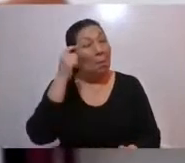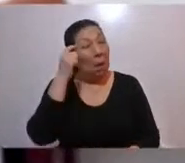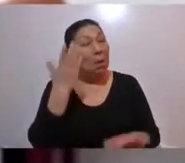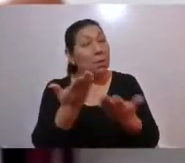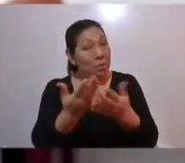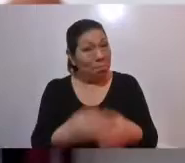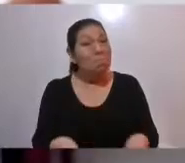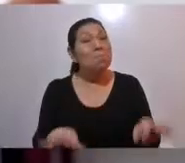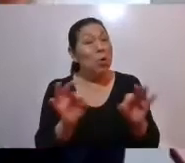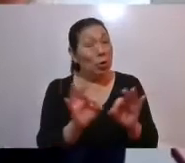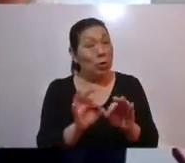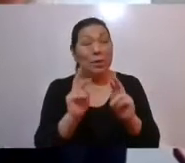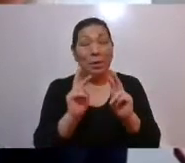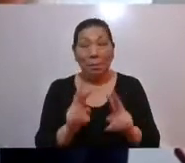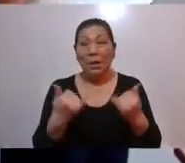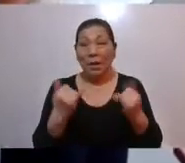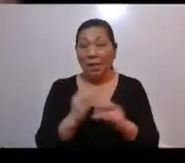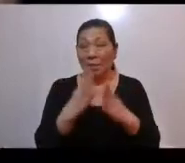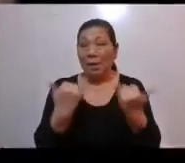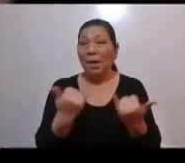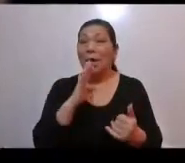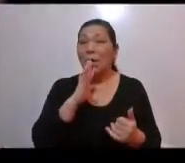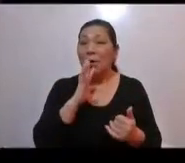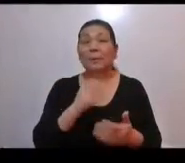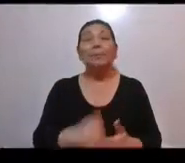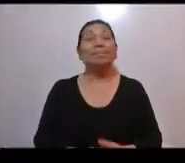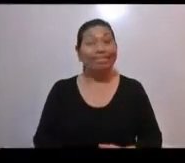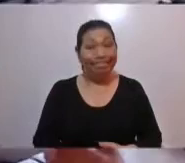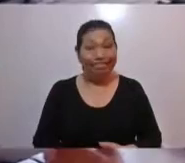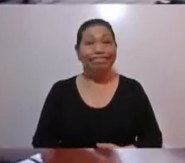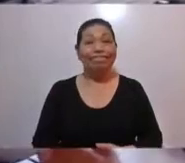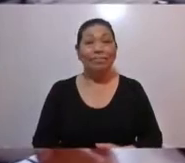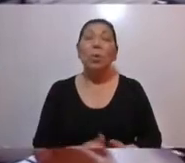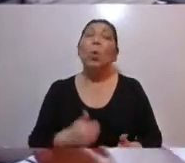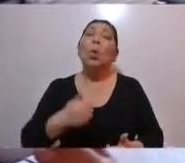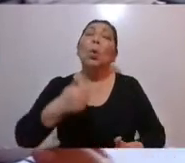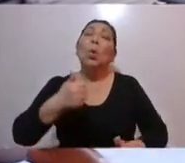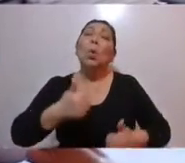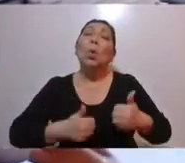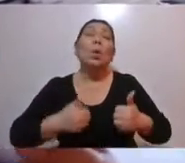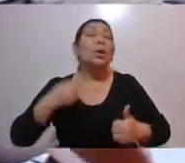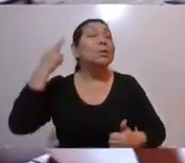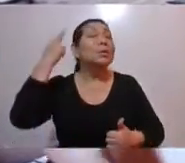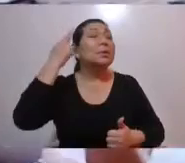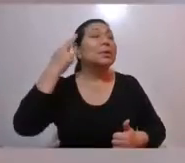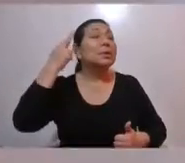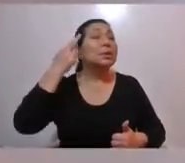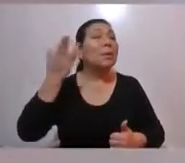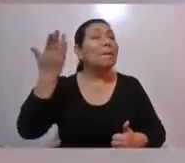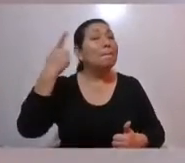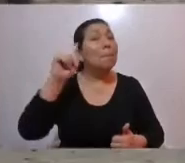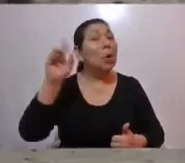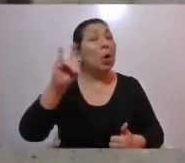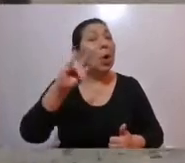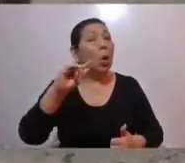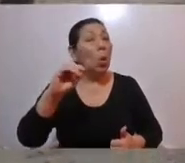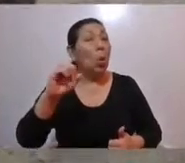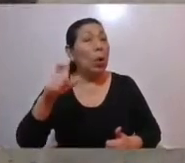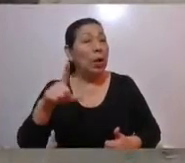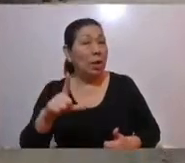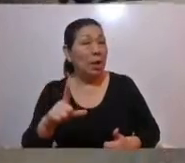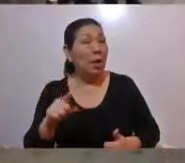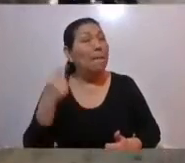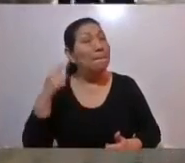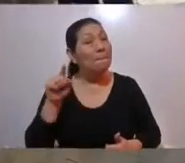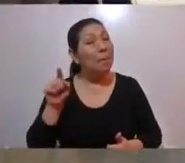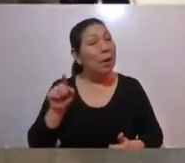educación. Me parece muy importante que se toque el día de hoy. Gracias. Bien. ¿Cuáles son las razones alegadas por la